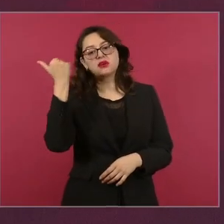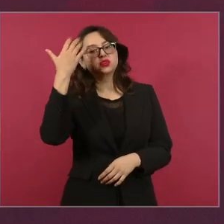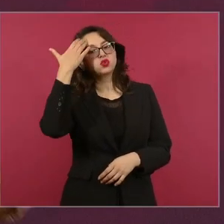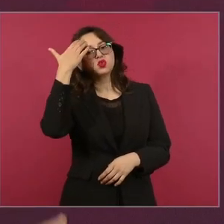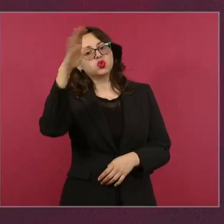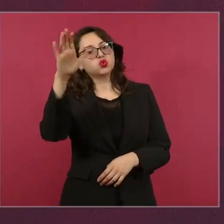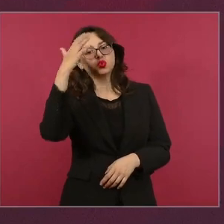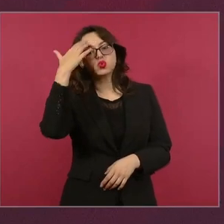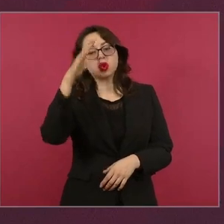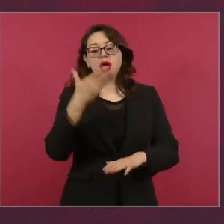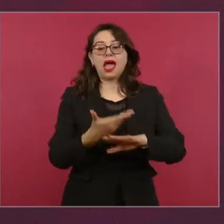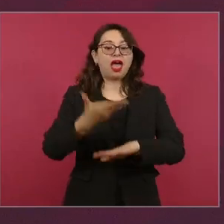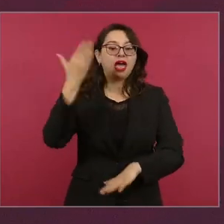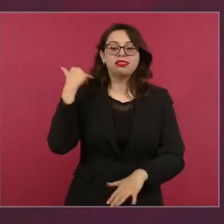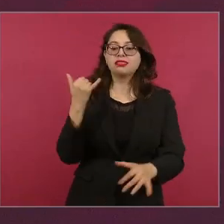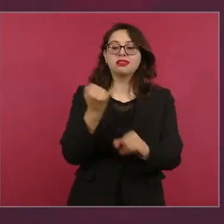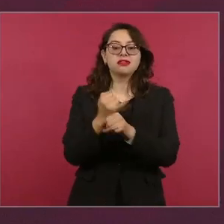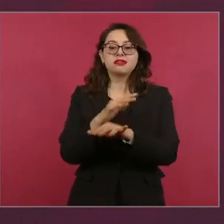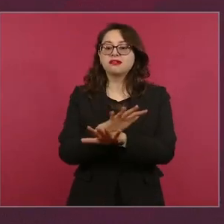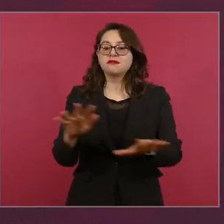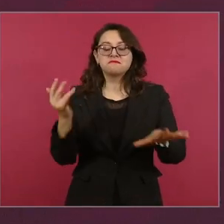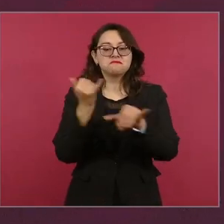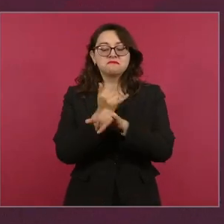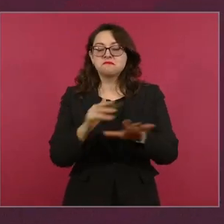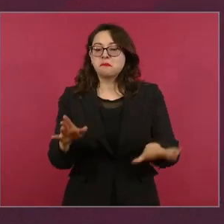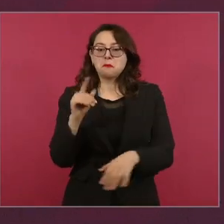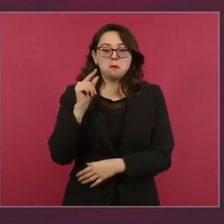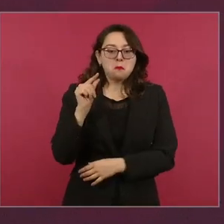porque no se informaba.